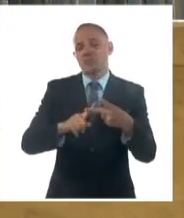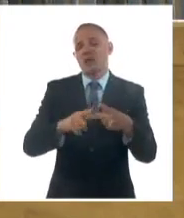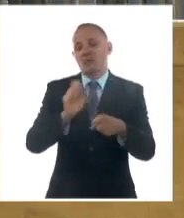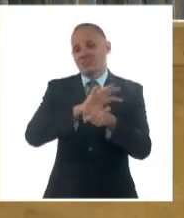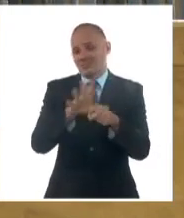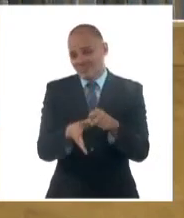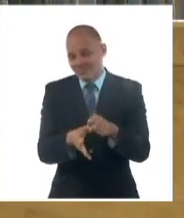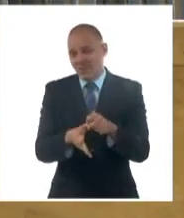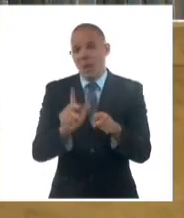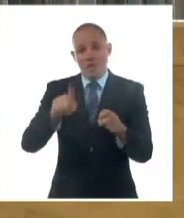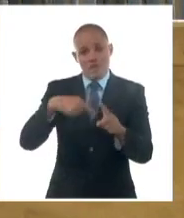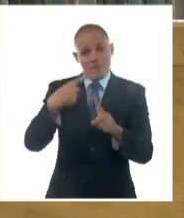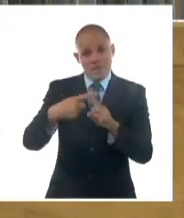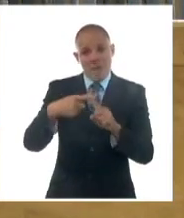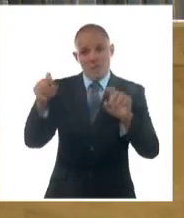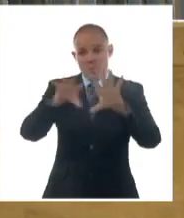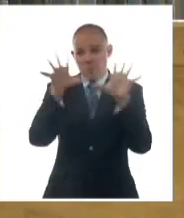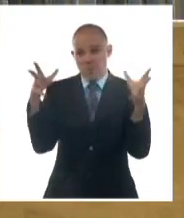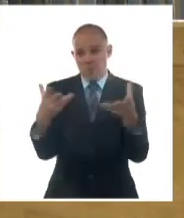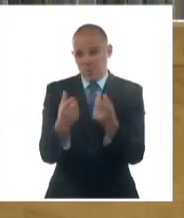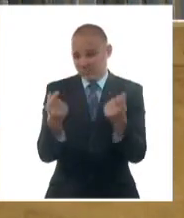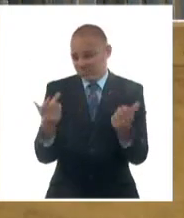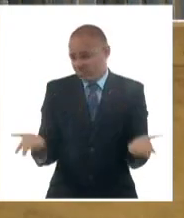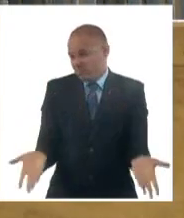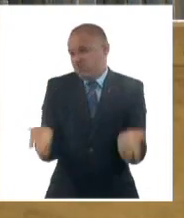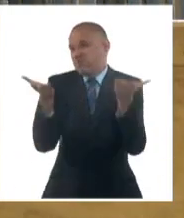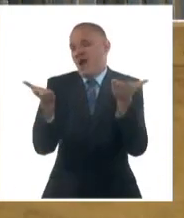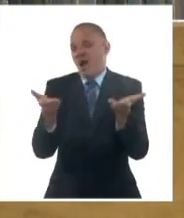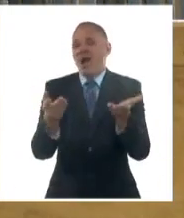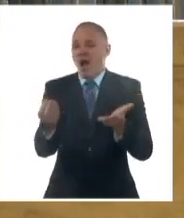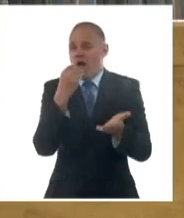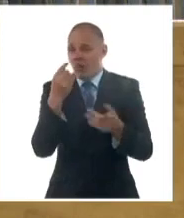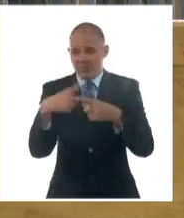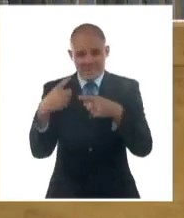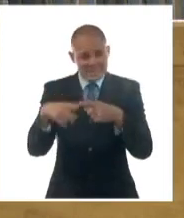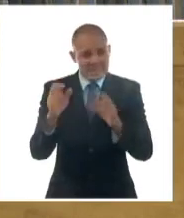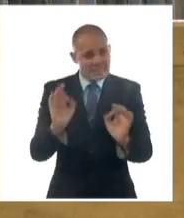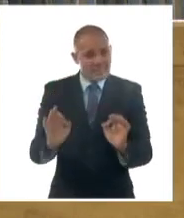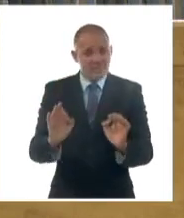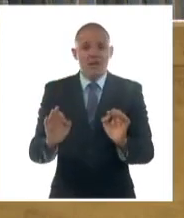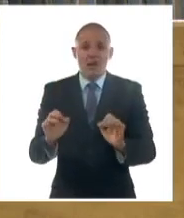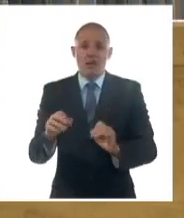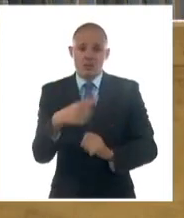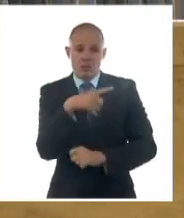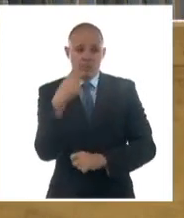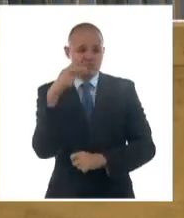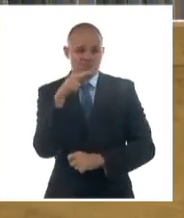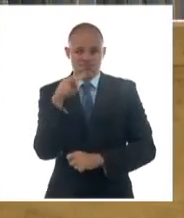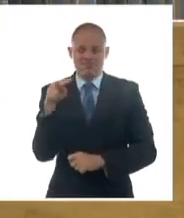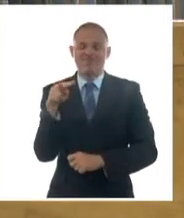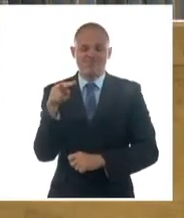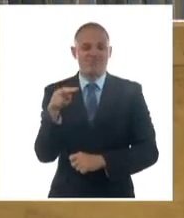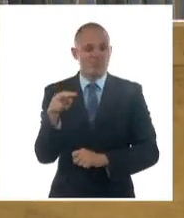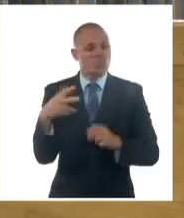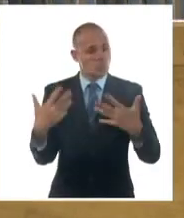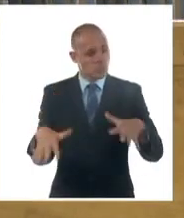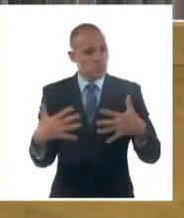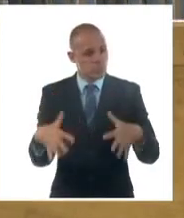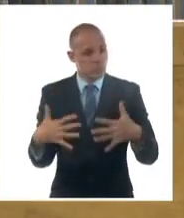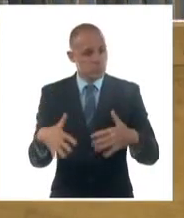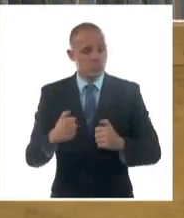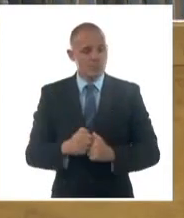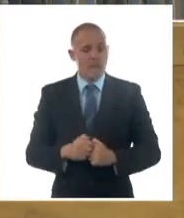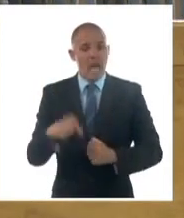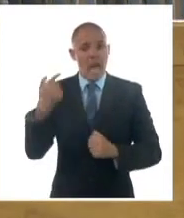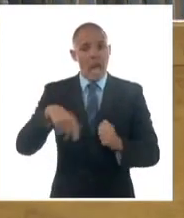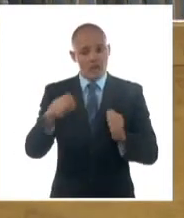trigo, ha tenido un impacto muy grande en la sociedad, que todos los dominamos y lo vemos como la principal causa